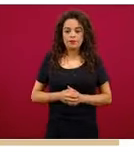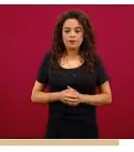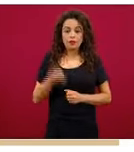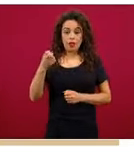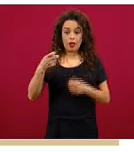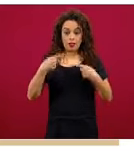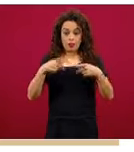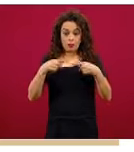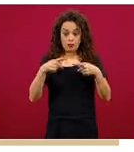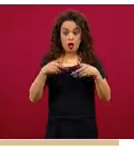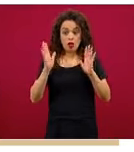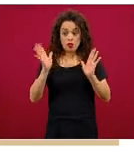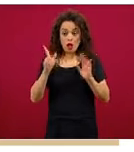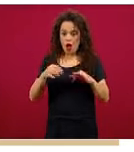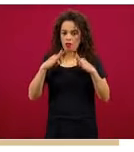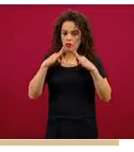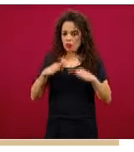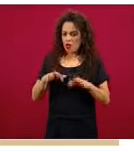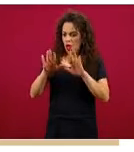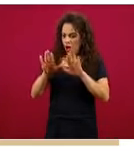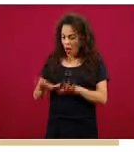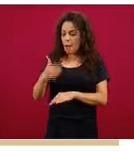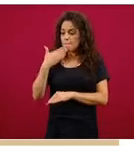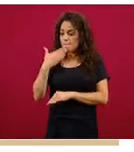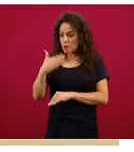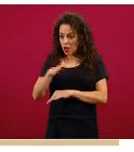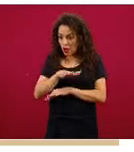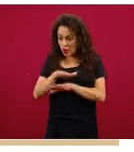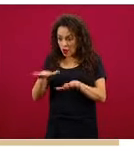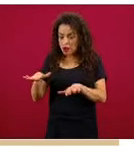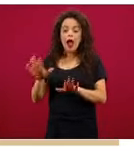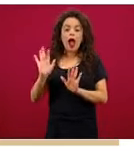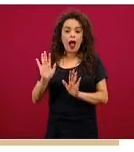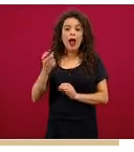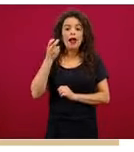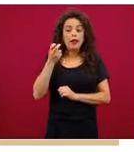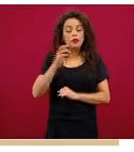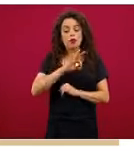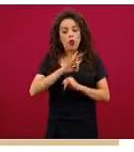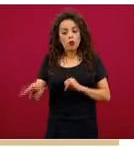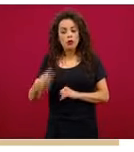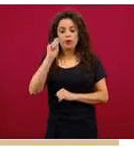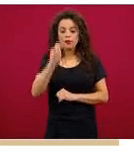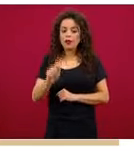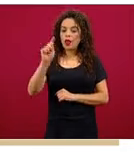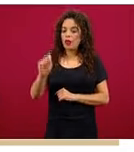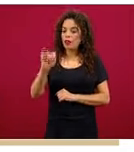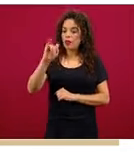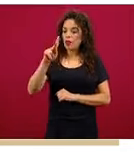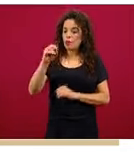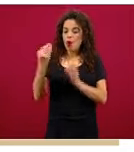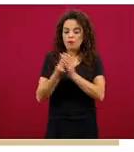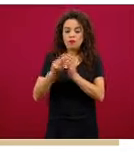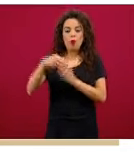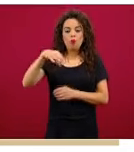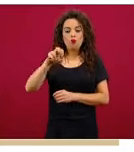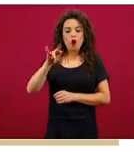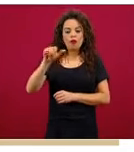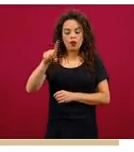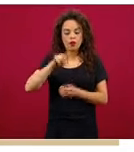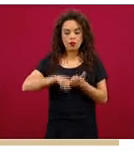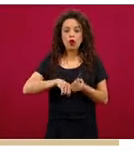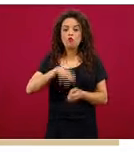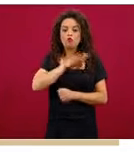estabilizados, y sus estándares mínimos, de estos 3 que están al último, es que un tipo móvil, es decir, una unidad médica que